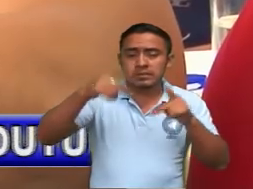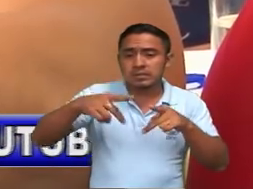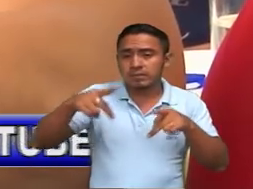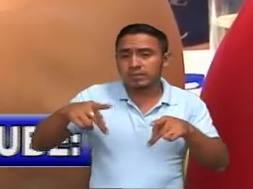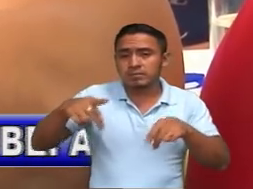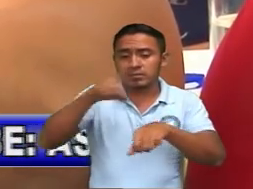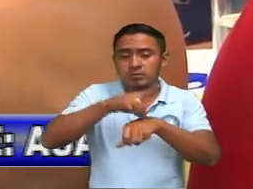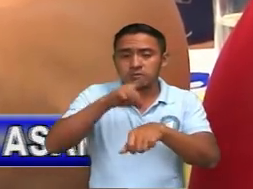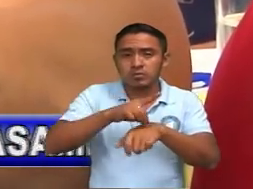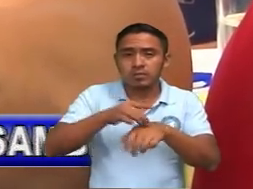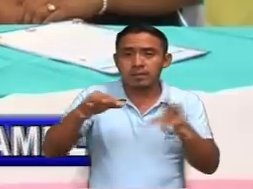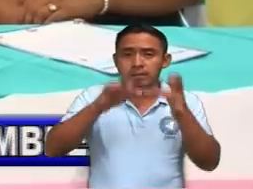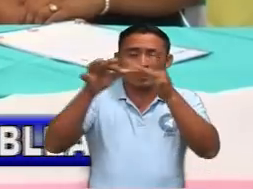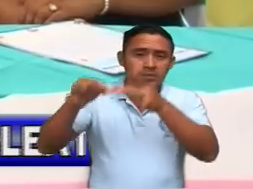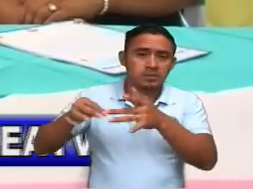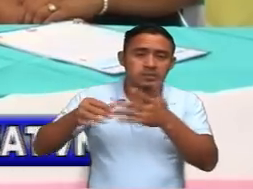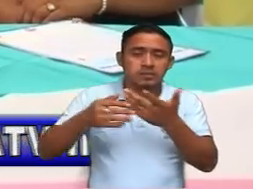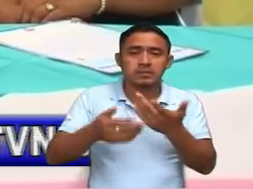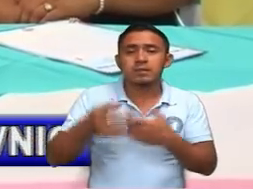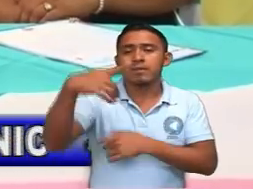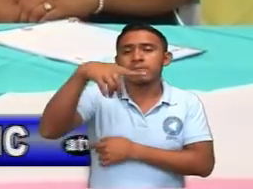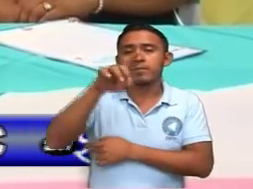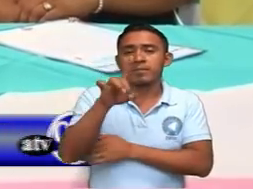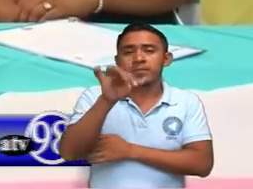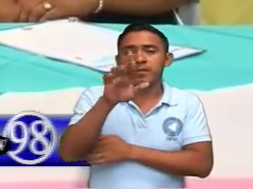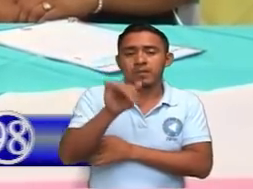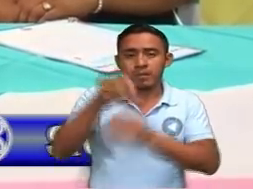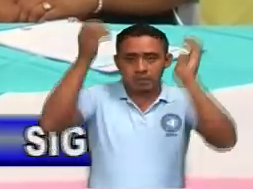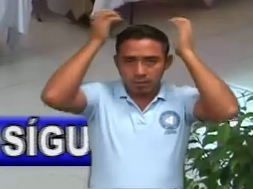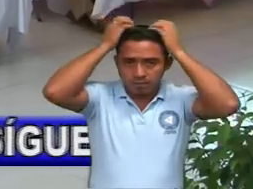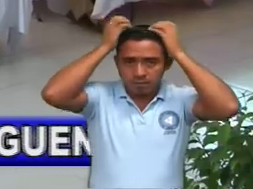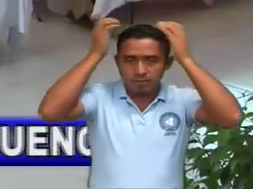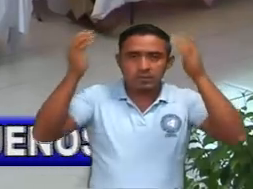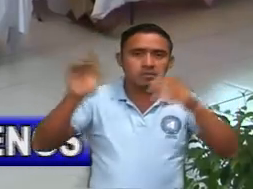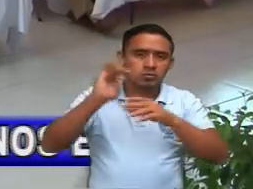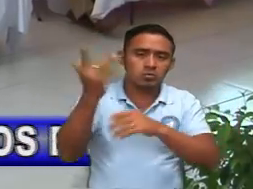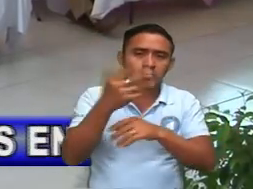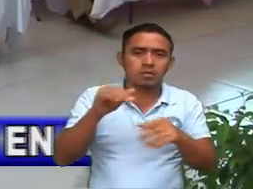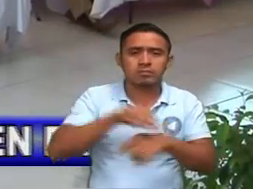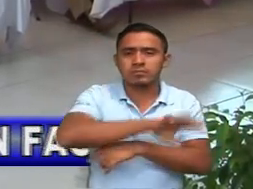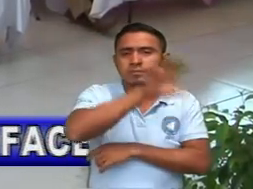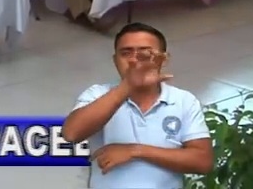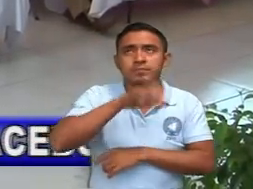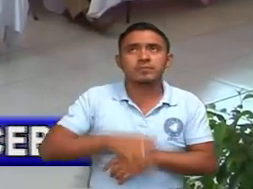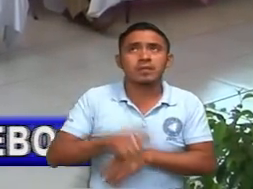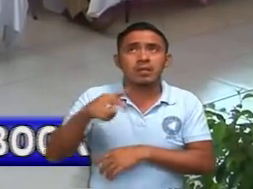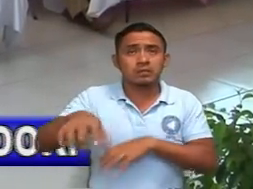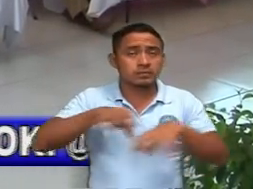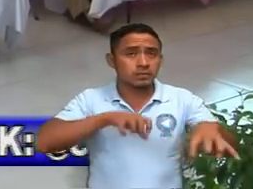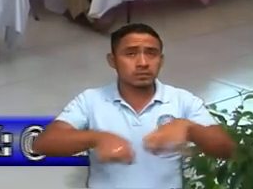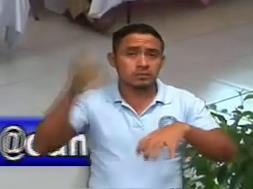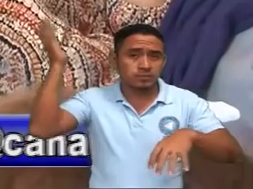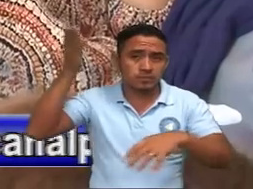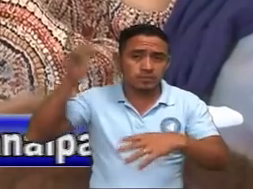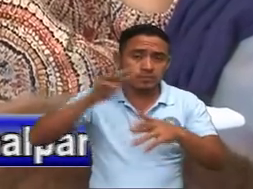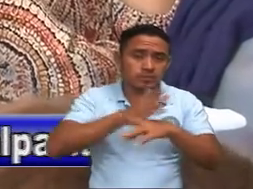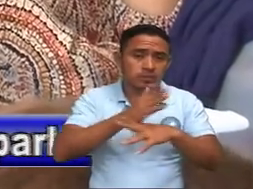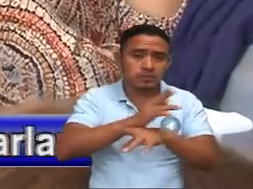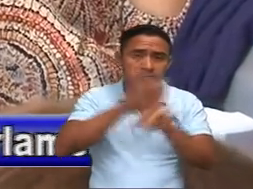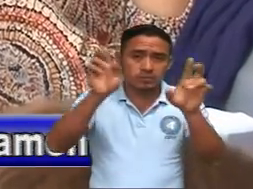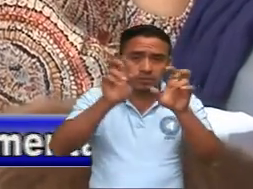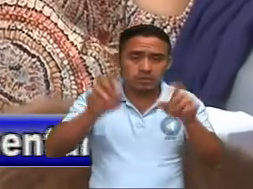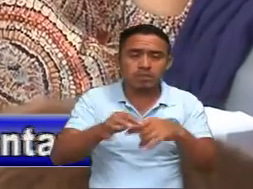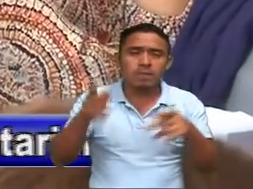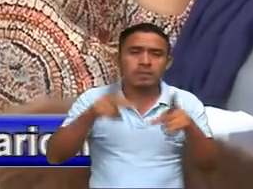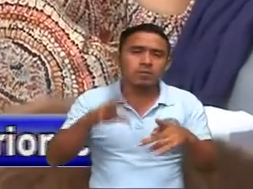y enfermeras de las unidades de salud de todo el país. En este evento se expusieron diferentes temáticas por parte